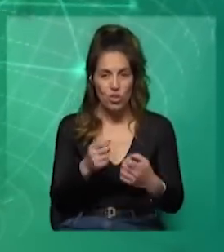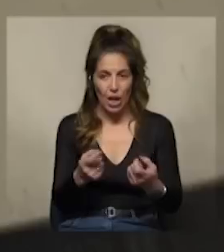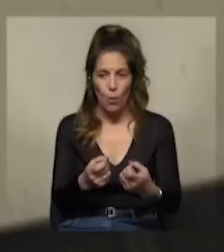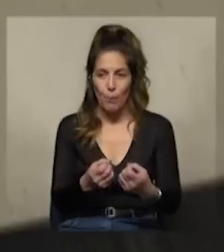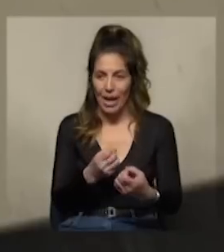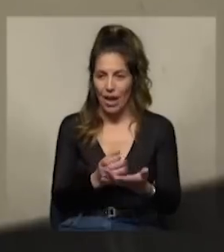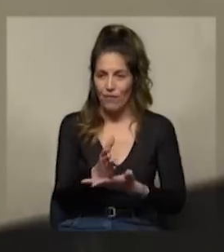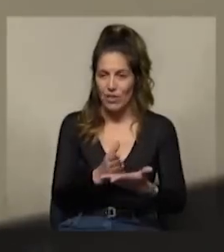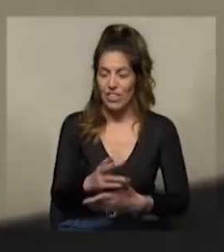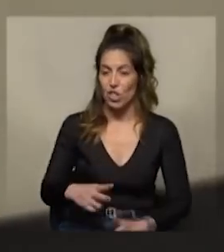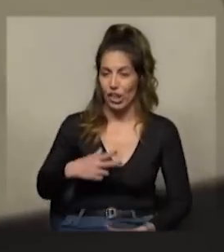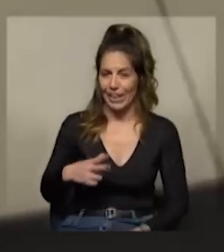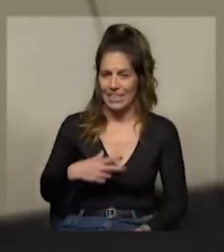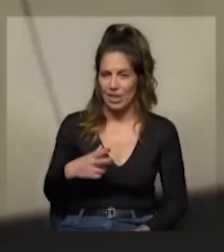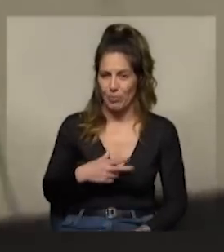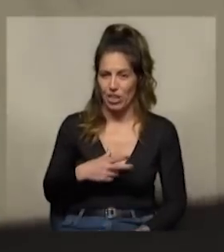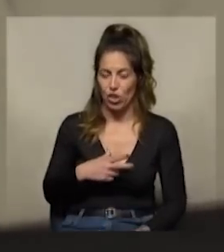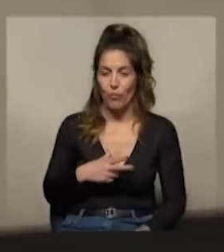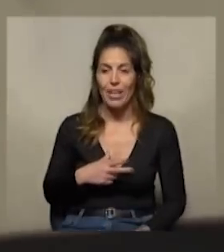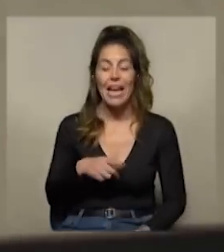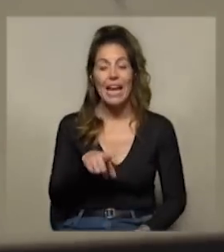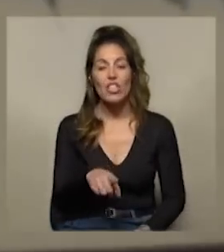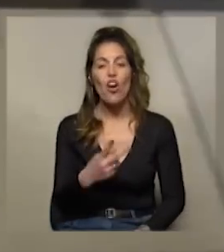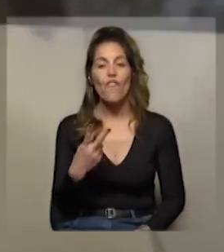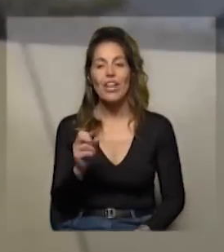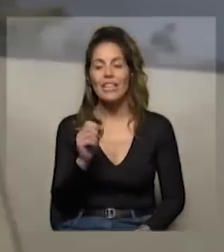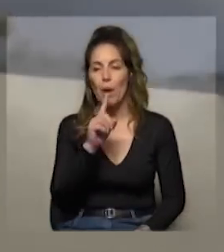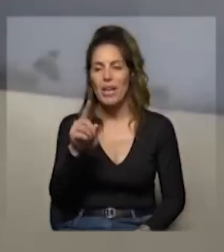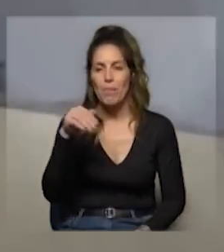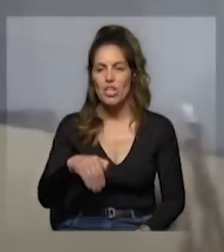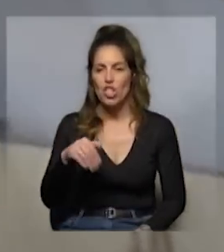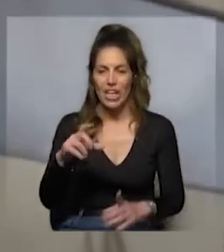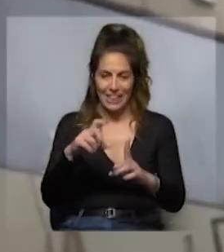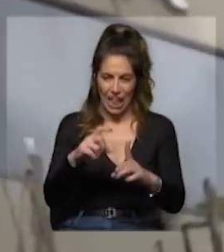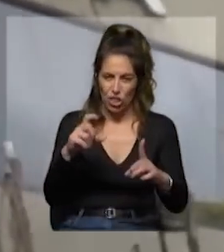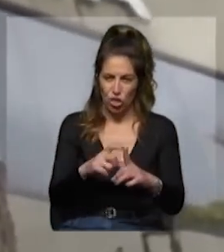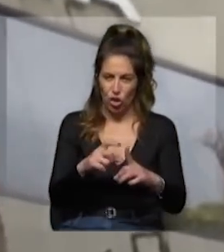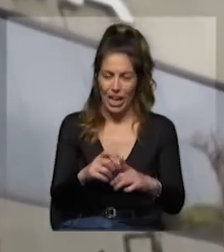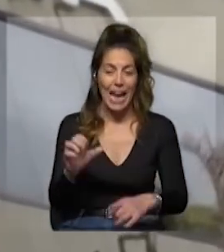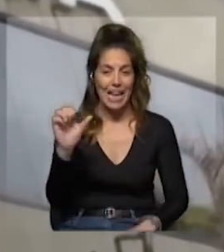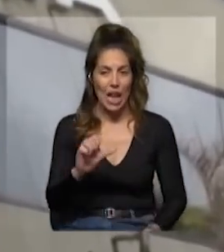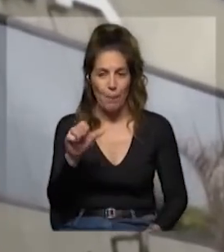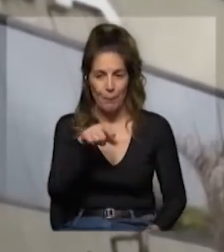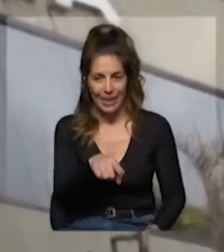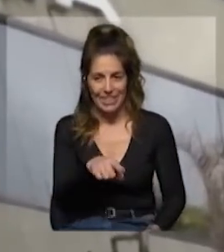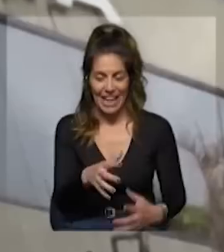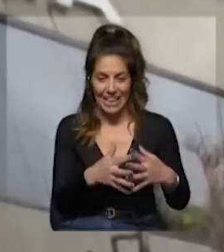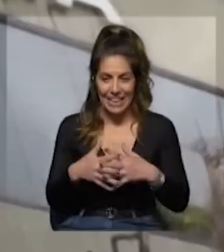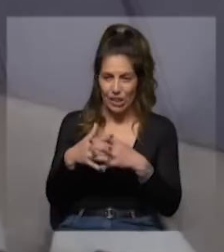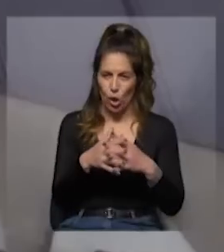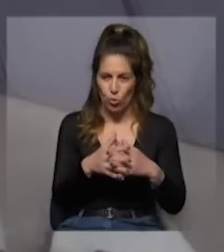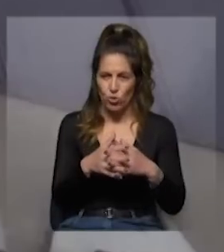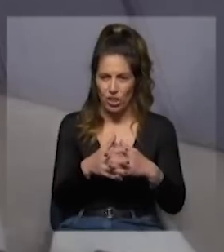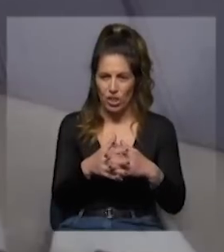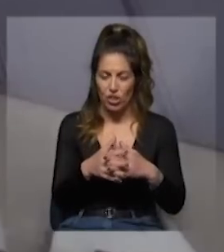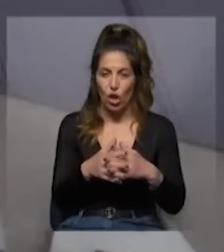propio enriquecimiento el de falco fue de unos 20,000 millones de dólares y la filial de pdva en Estados Unidos